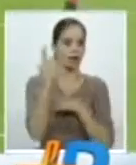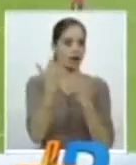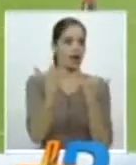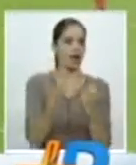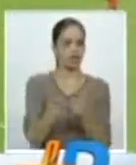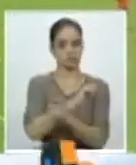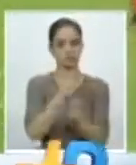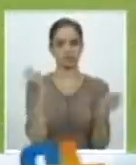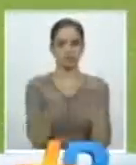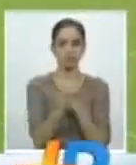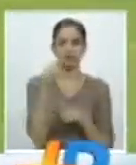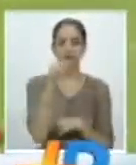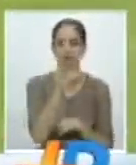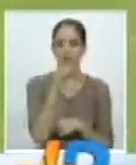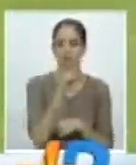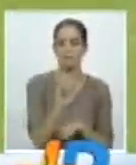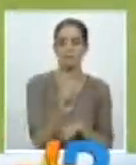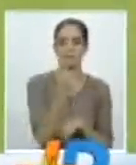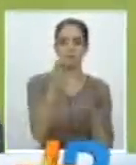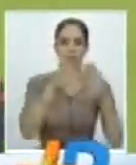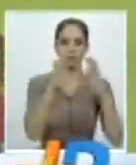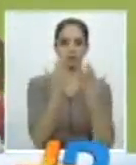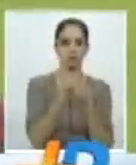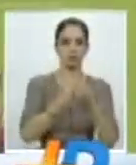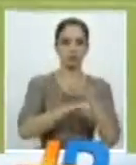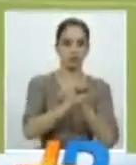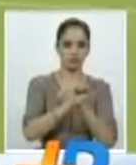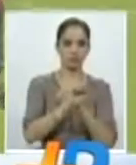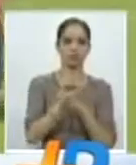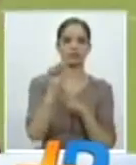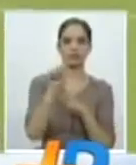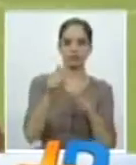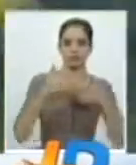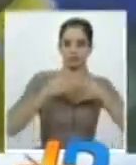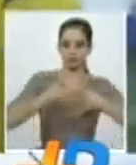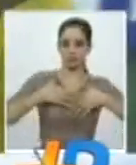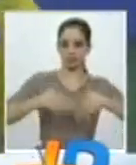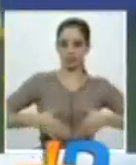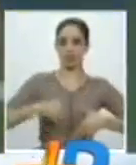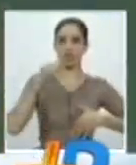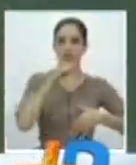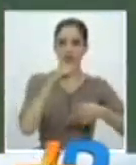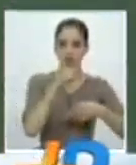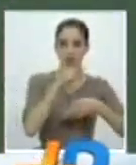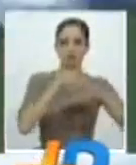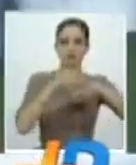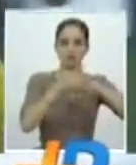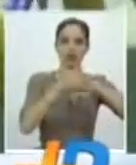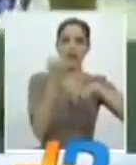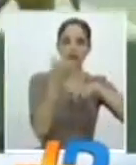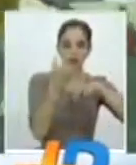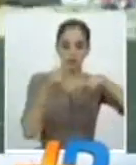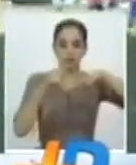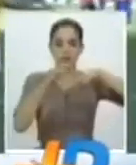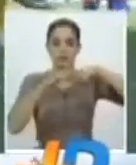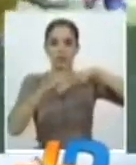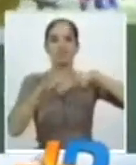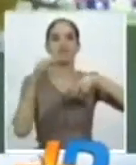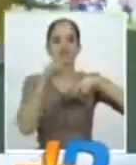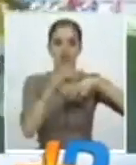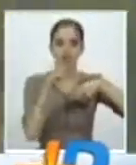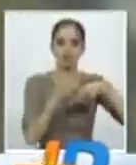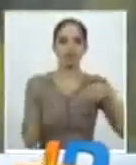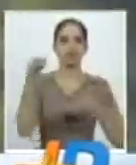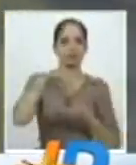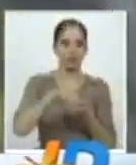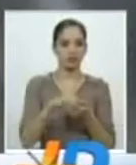decir, tendrá por primera vez en el Mundial camisetas y medias rojas junto a una pantaloneta azul, ya que el local será Brasil y mantendrá su camiseta